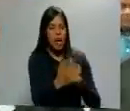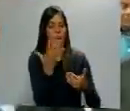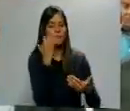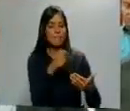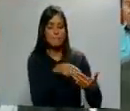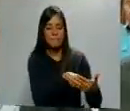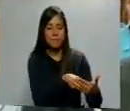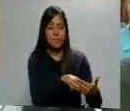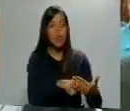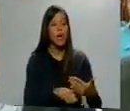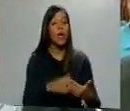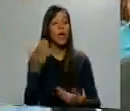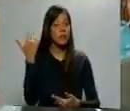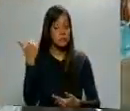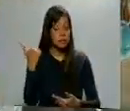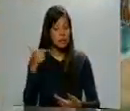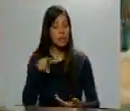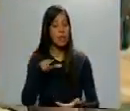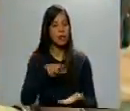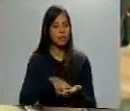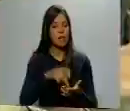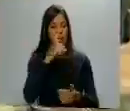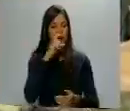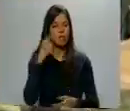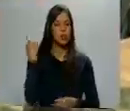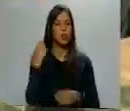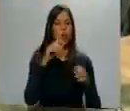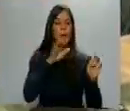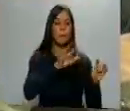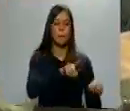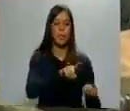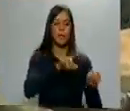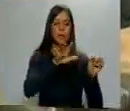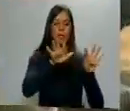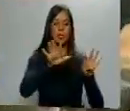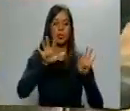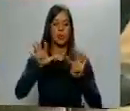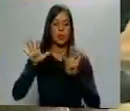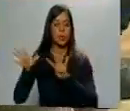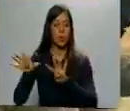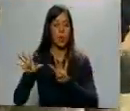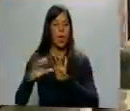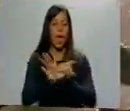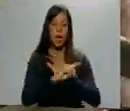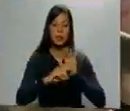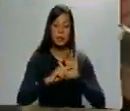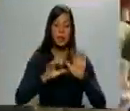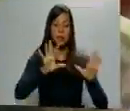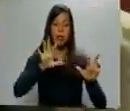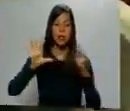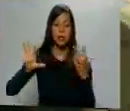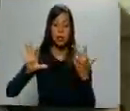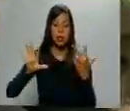fue aprobada en referéndum en el año 99. Cuando vamos al artículo 18 de esta Constitución,